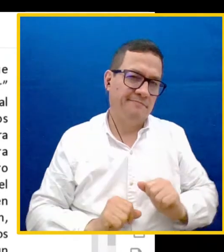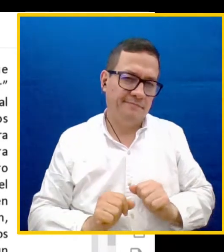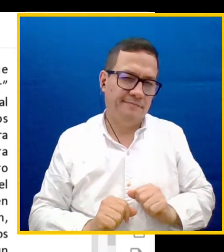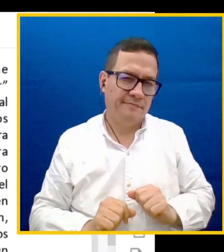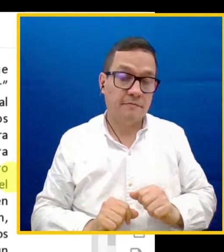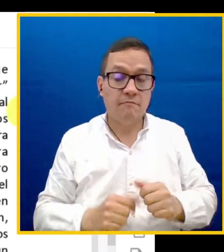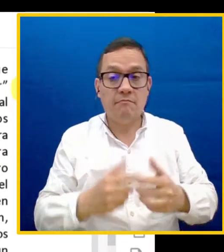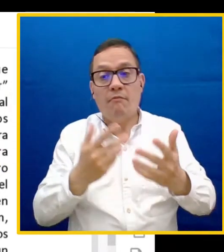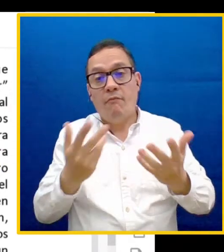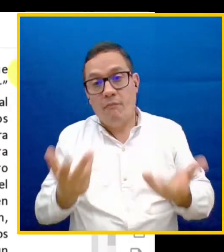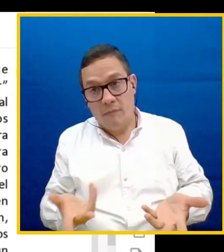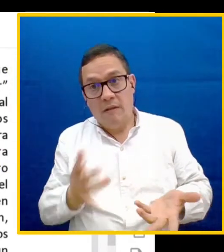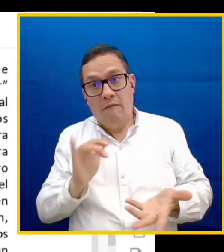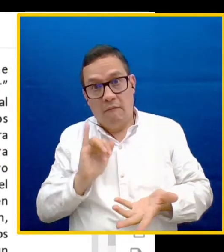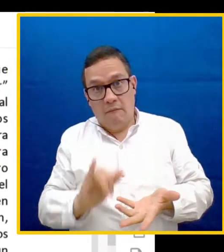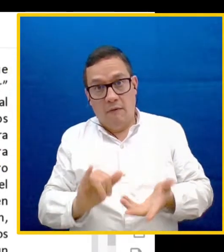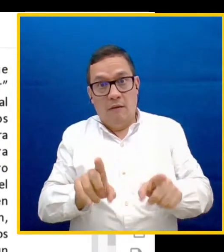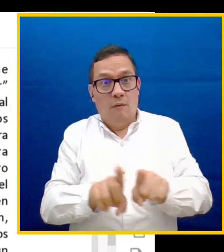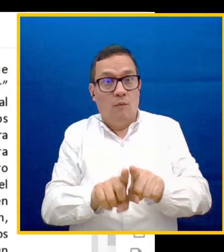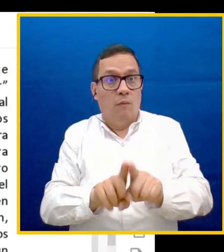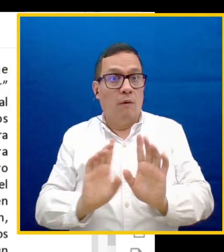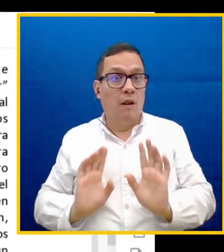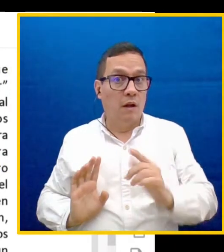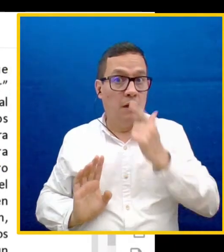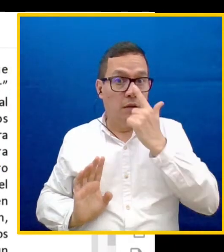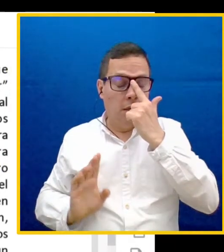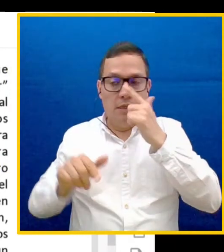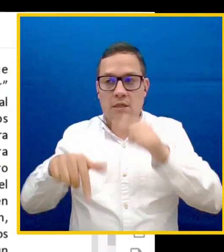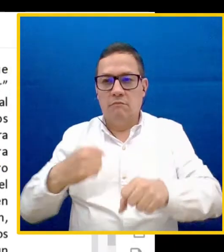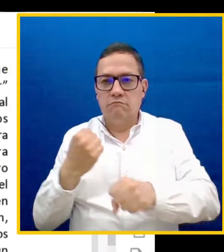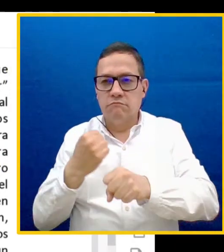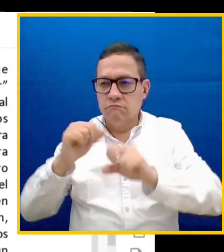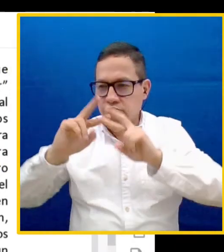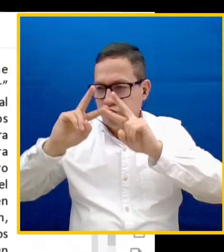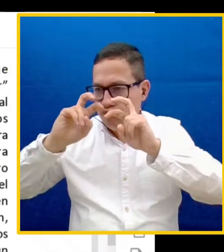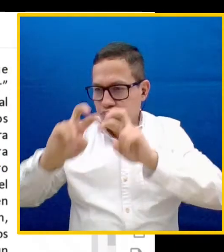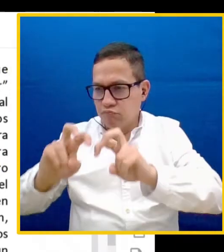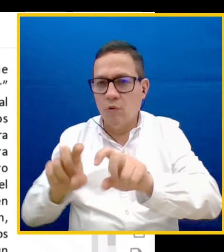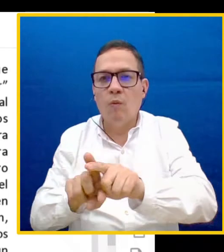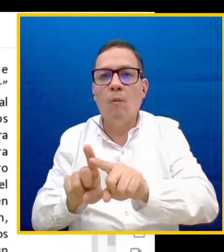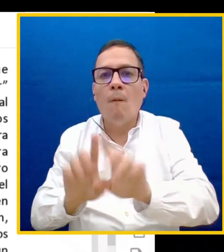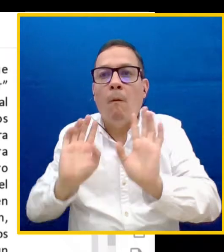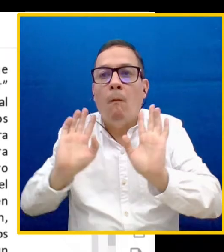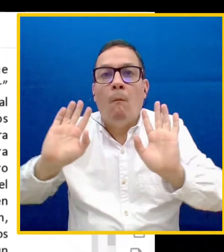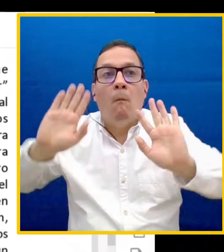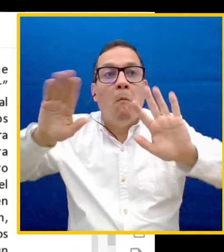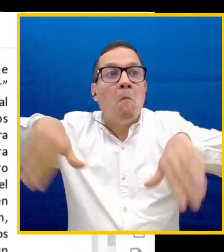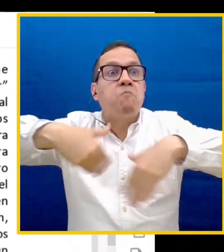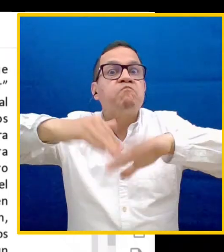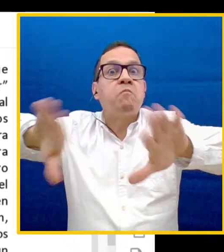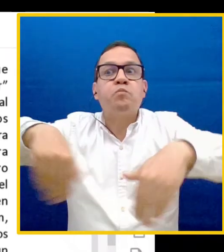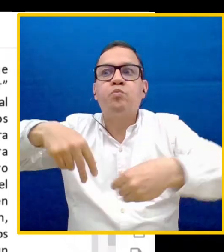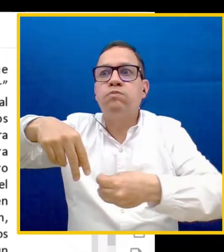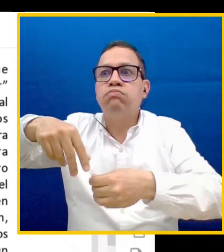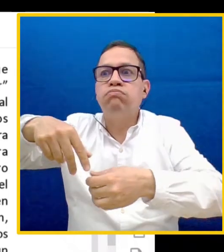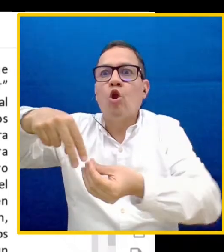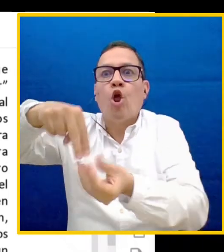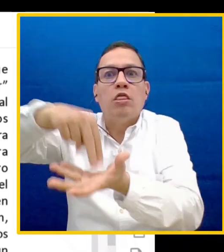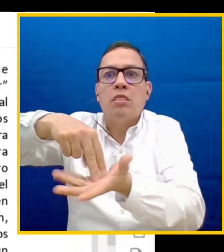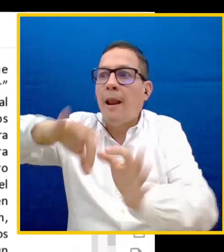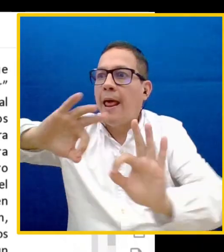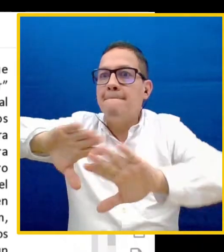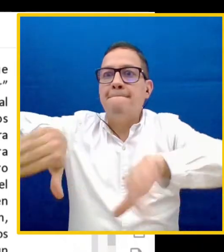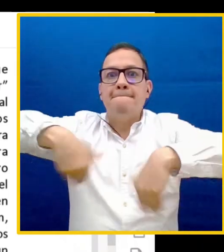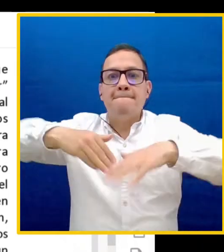Esto no quiere decir, sin embargo, que nuestro trabajo se haga desde ningún lugar teórico, en el que solo